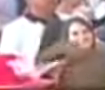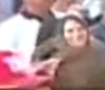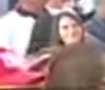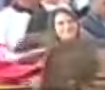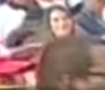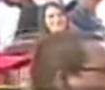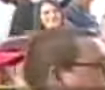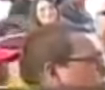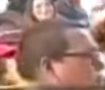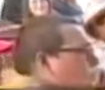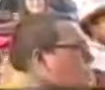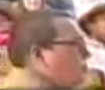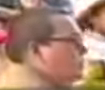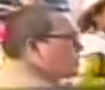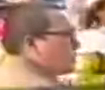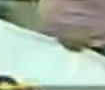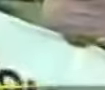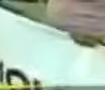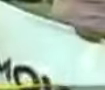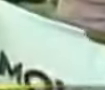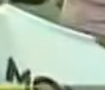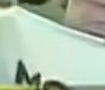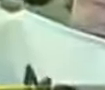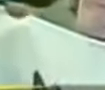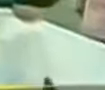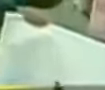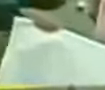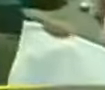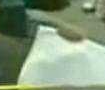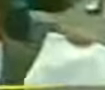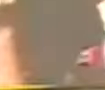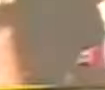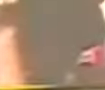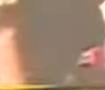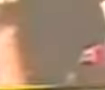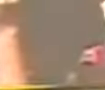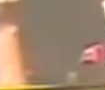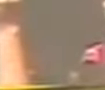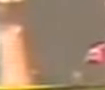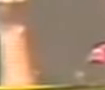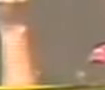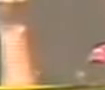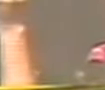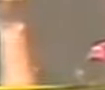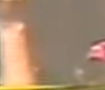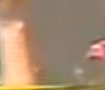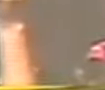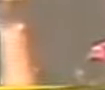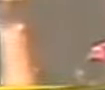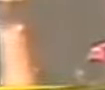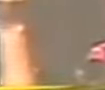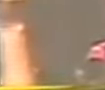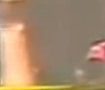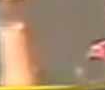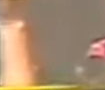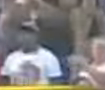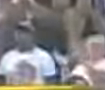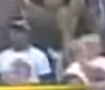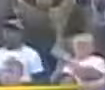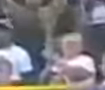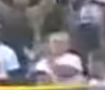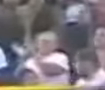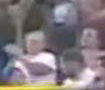que sin exclusión ha participado en el debate de ideas de estas siete transformaciones